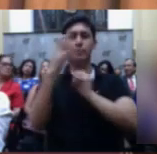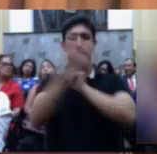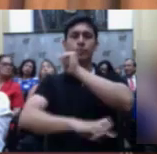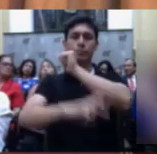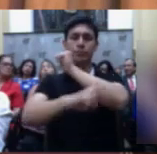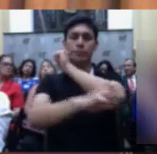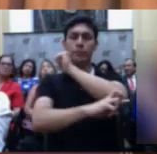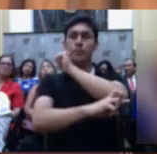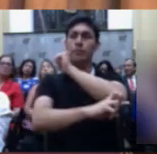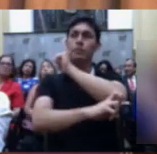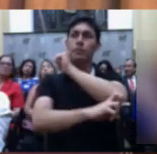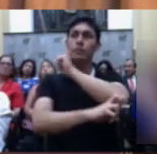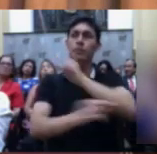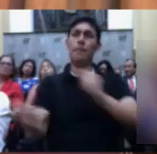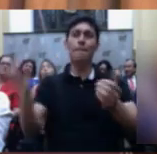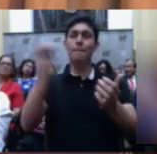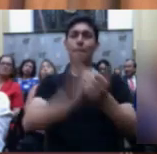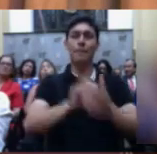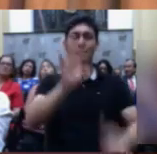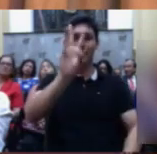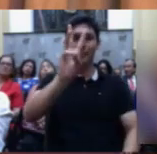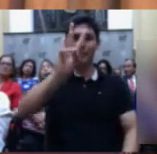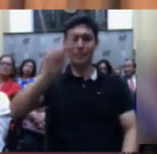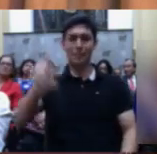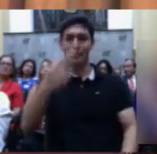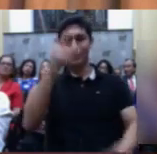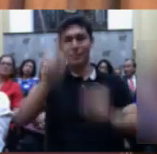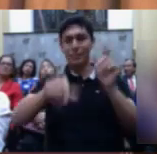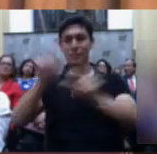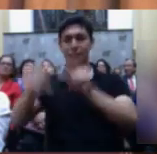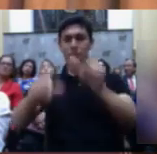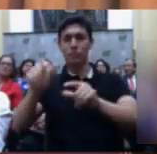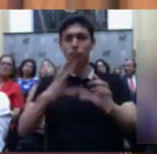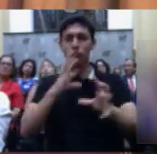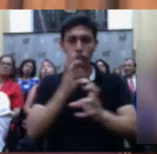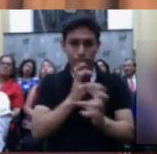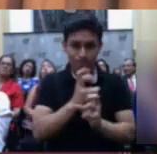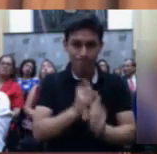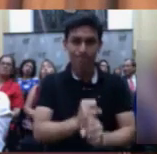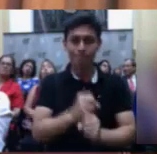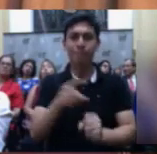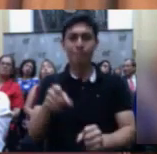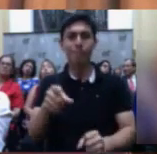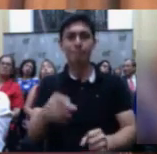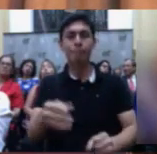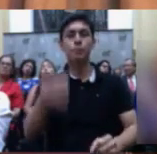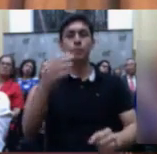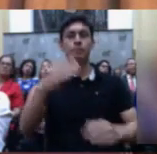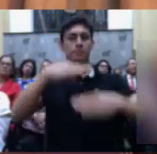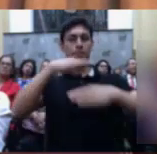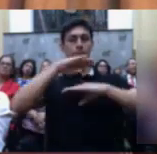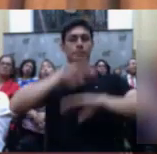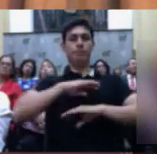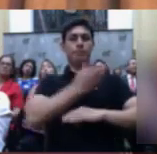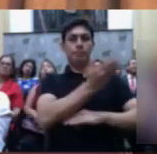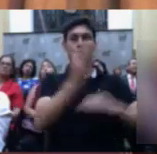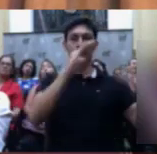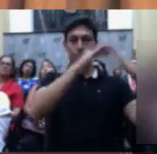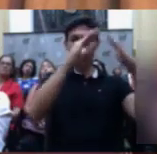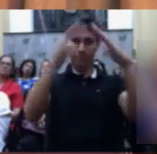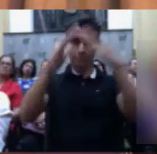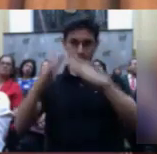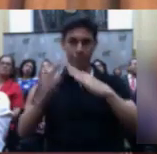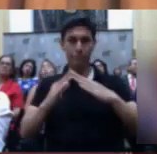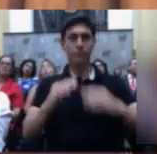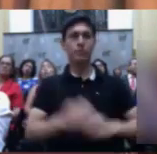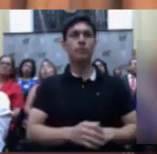ya suman más de 6.000 personas de la tercera edad que se benefician con estas casas.